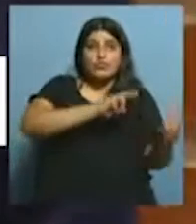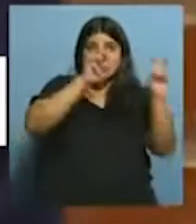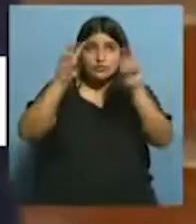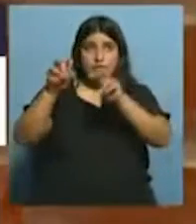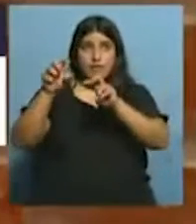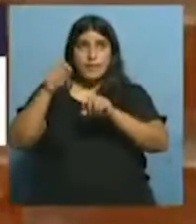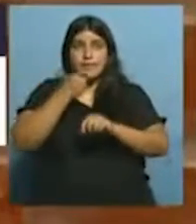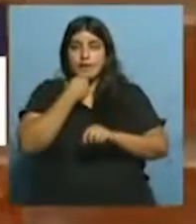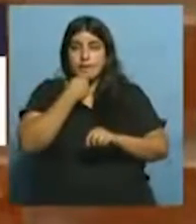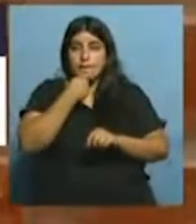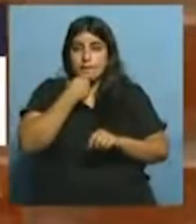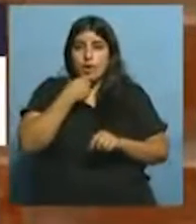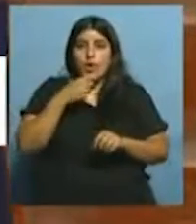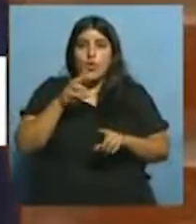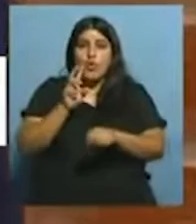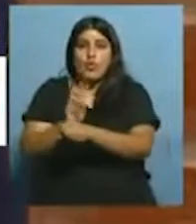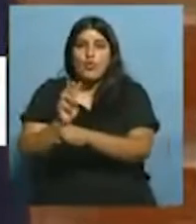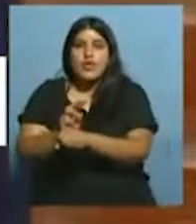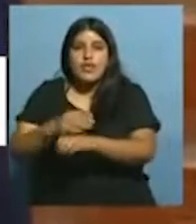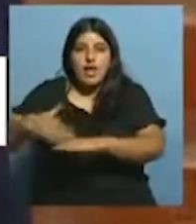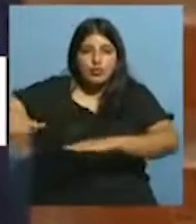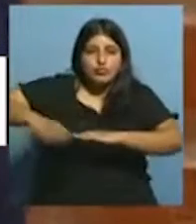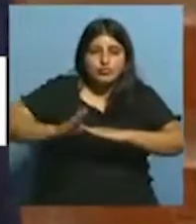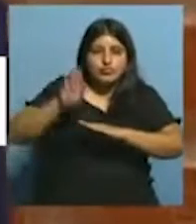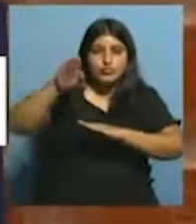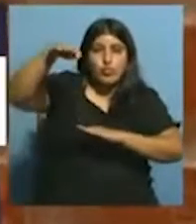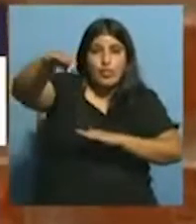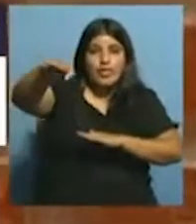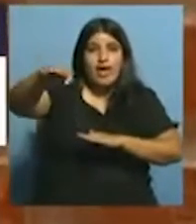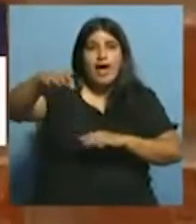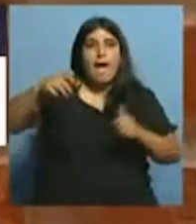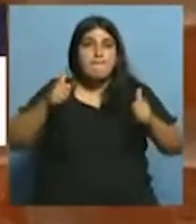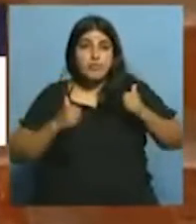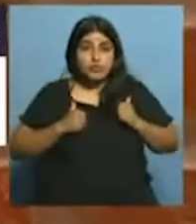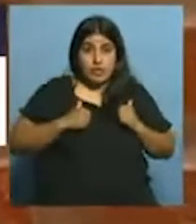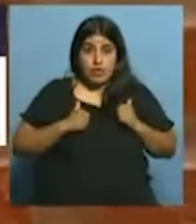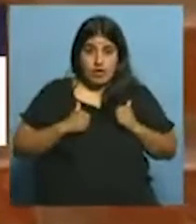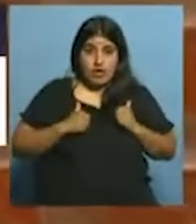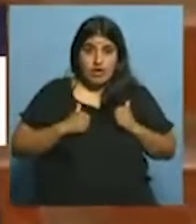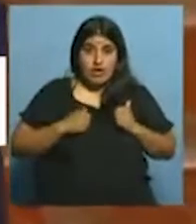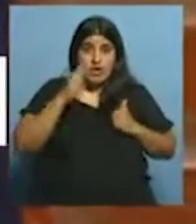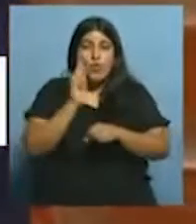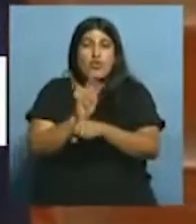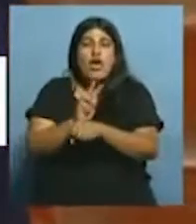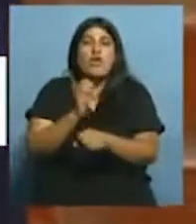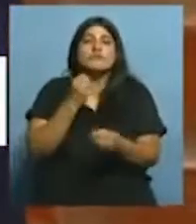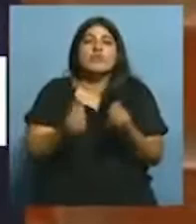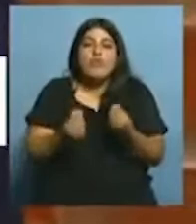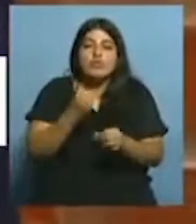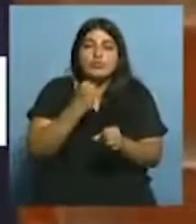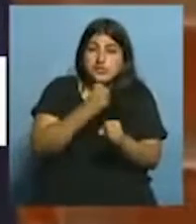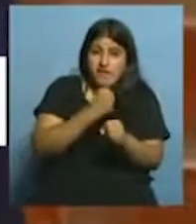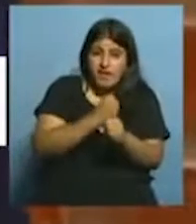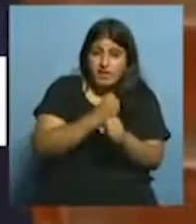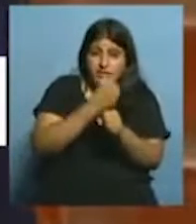participando en el operativo vial, en la zona sobre todo de los ascensos a Punta Corral. ¿Cómo se va a hacer para que, bueno, los